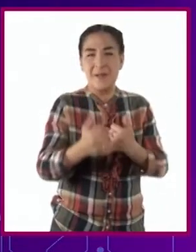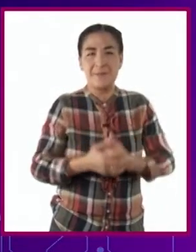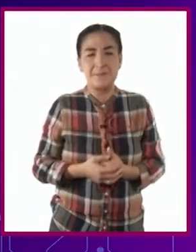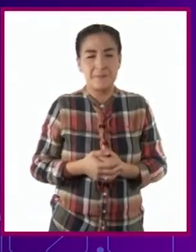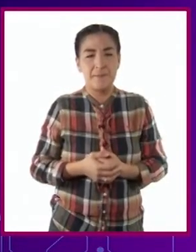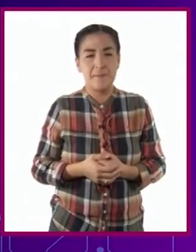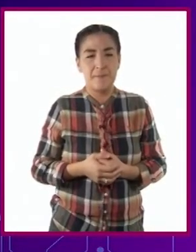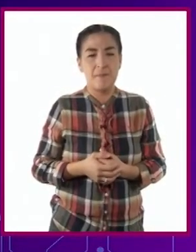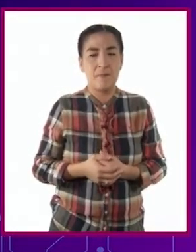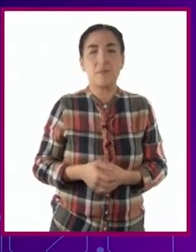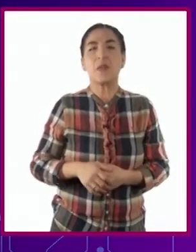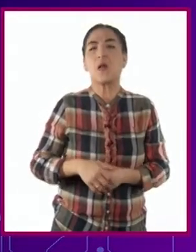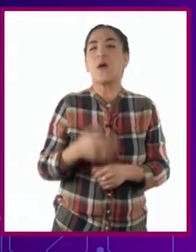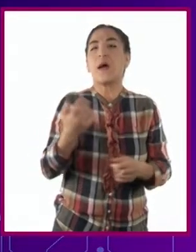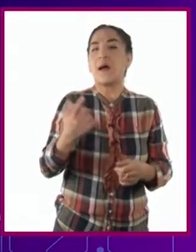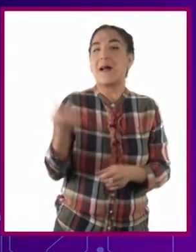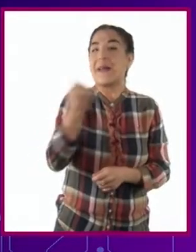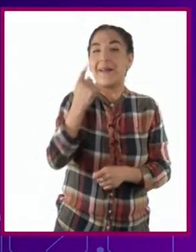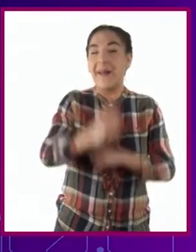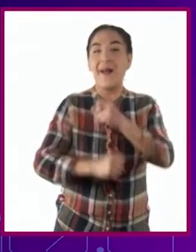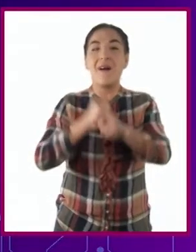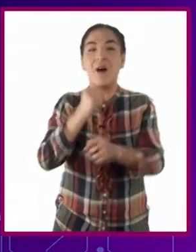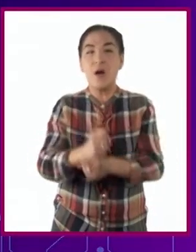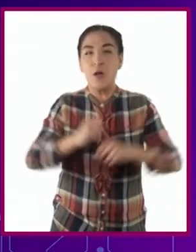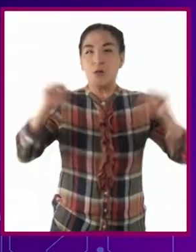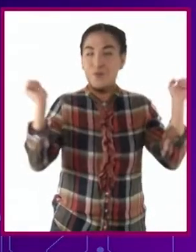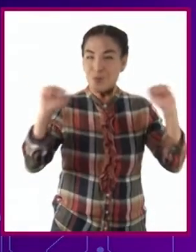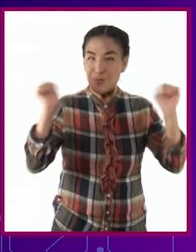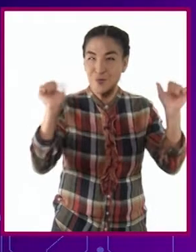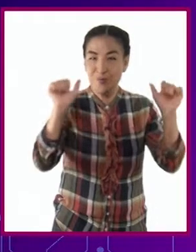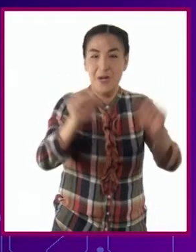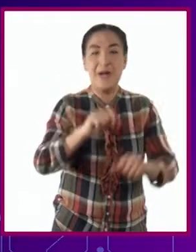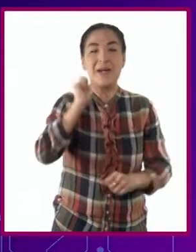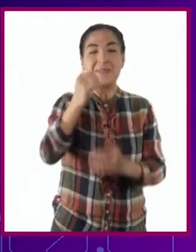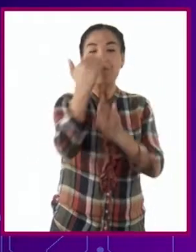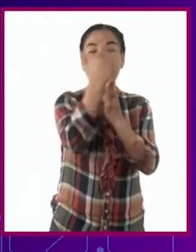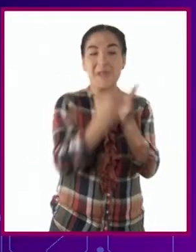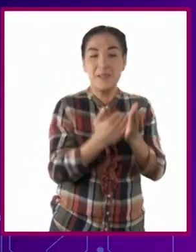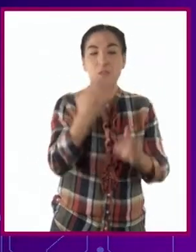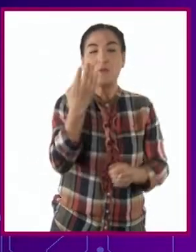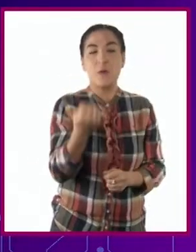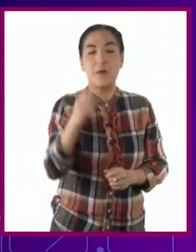¿En qué años corrió por debajo de 9.8 segundos?